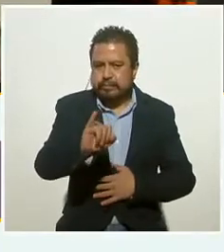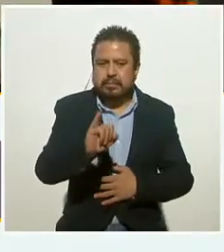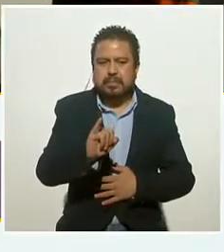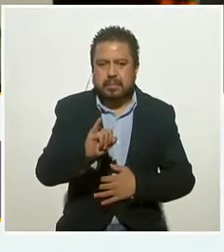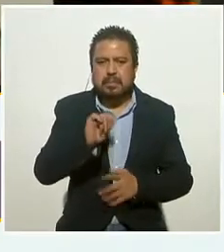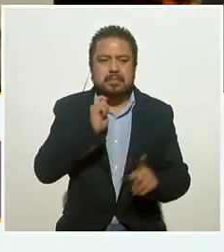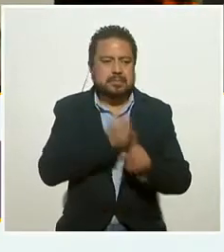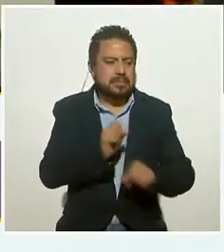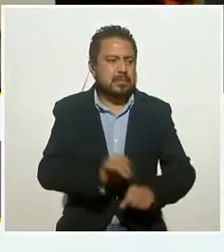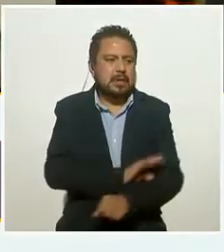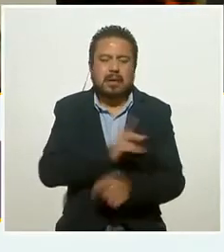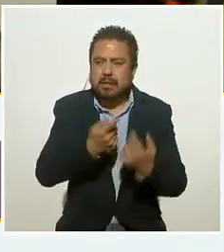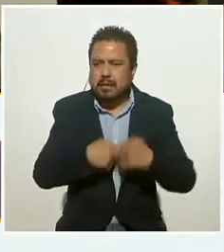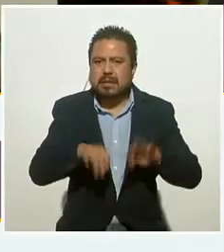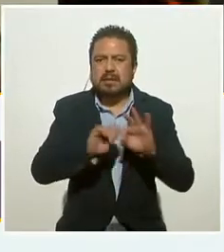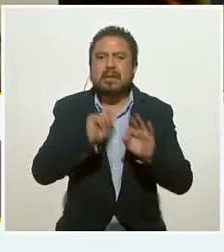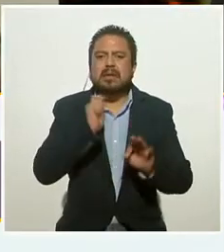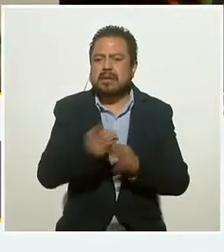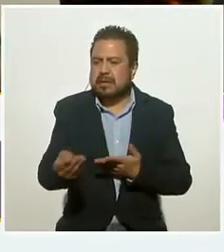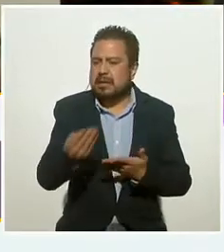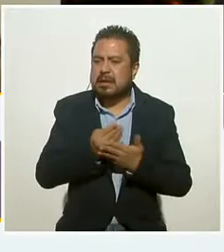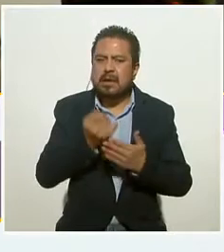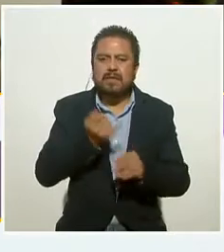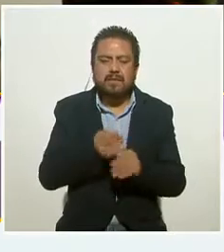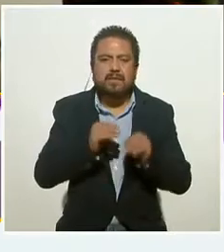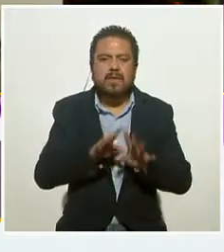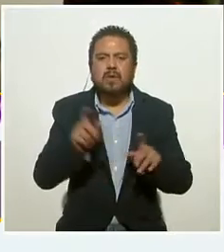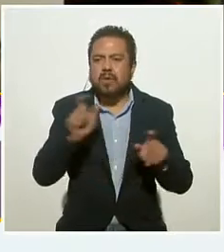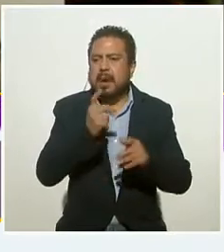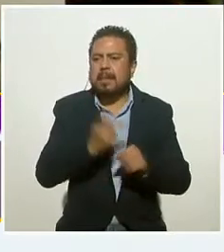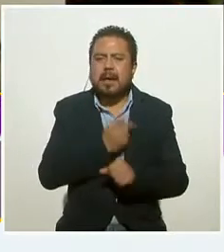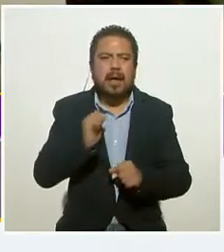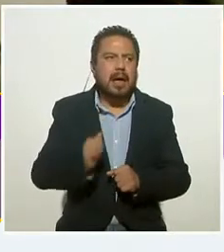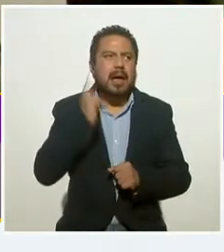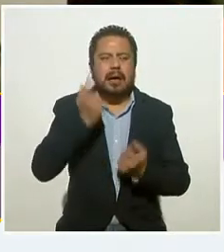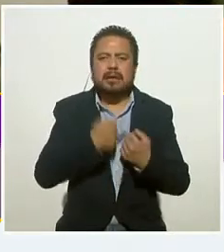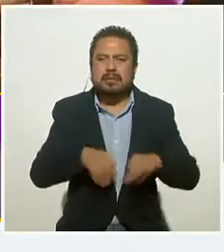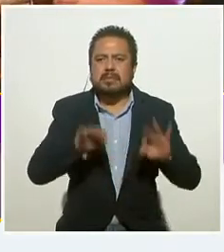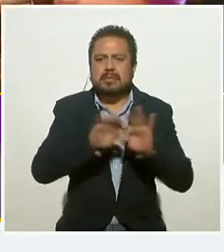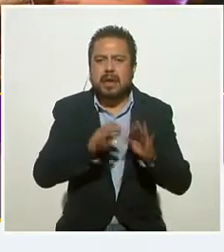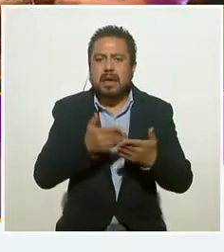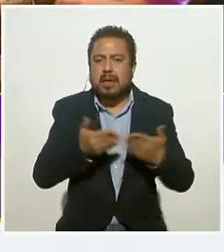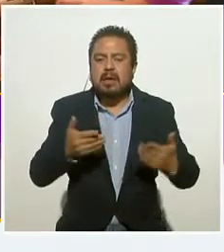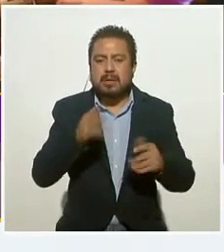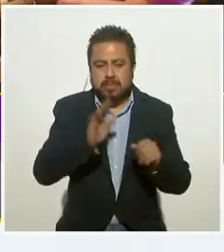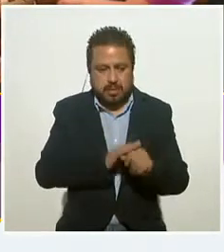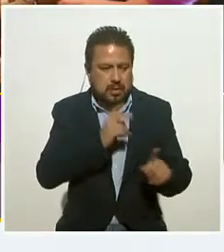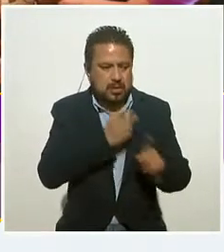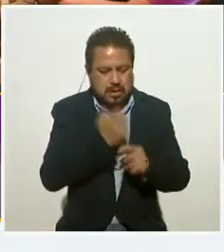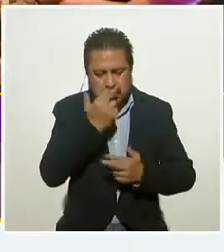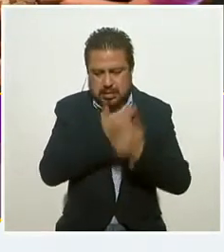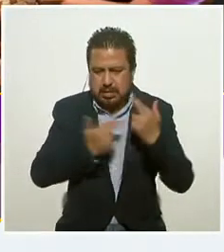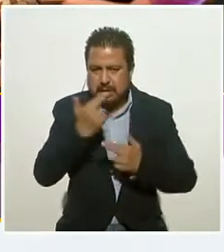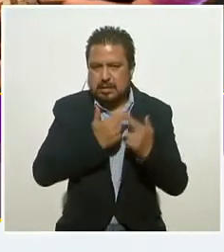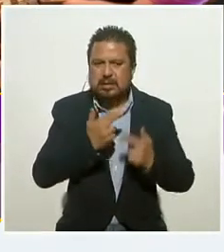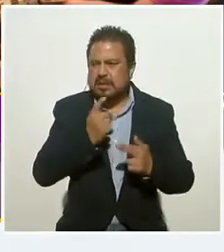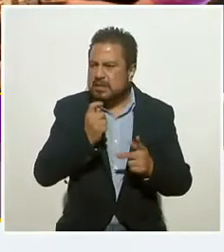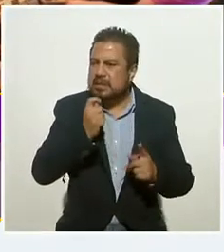sea, las emociones es muy importante que nos dan información cuando sucede algo importante. Entonces, por eso la regulación